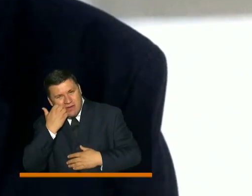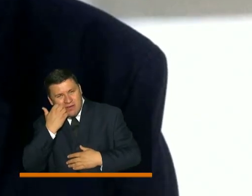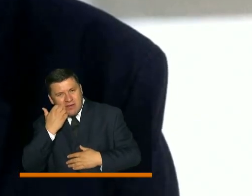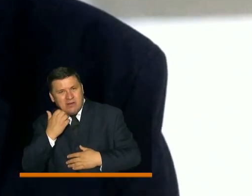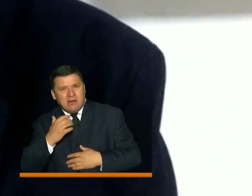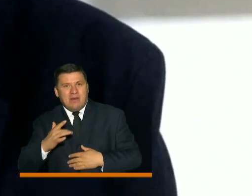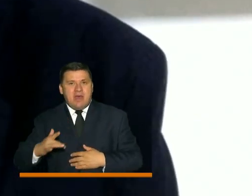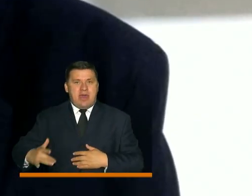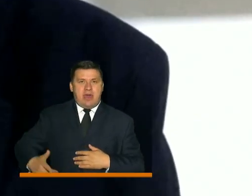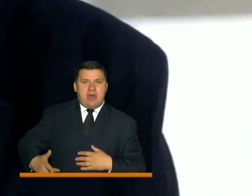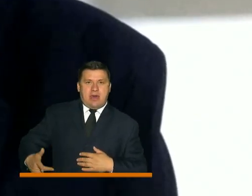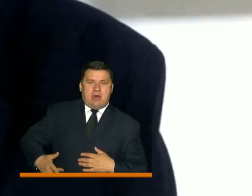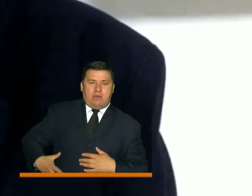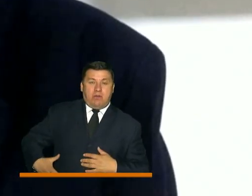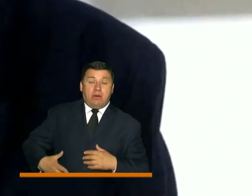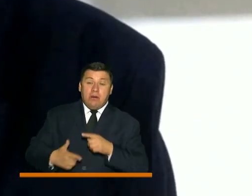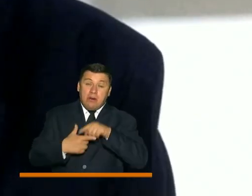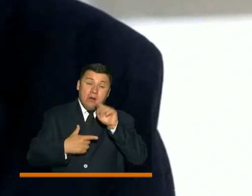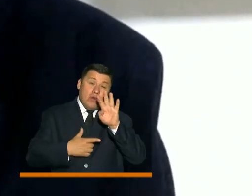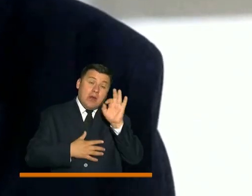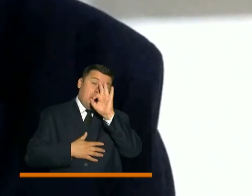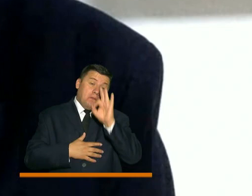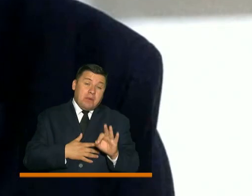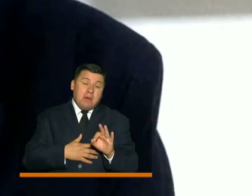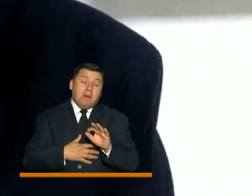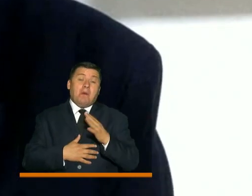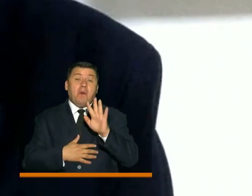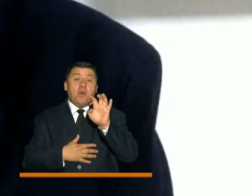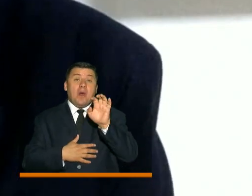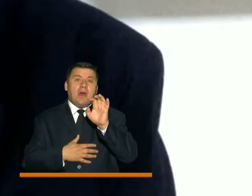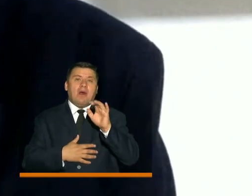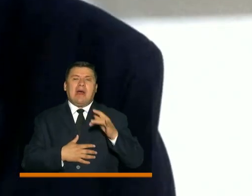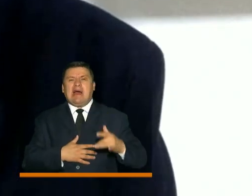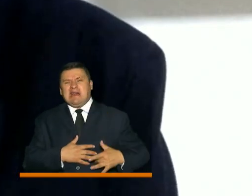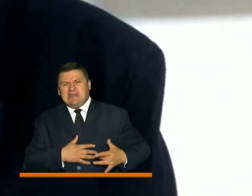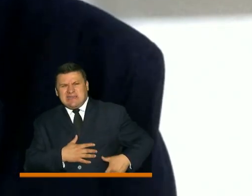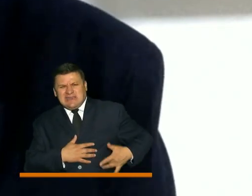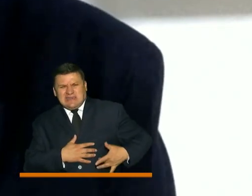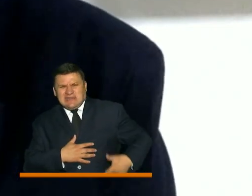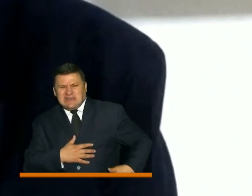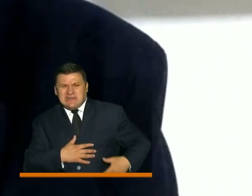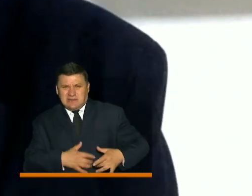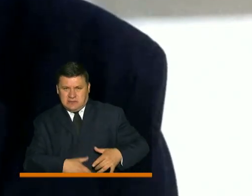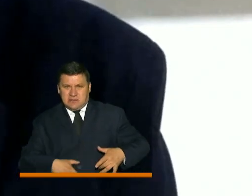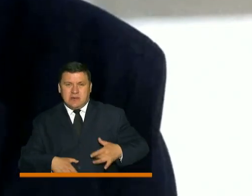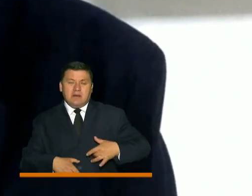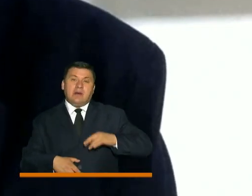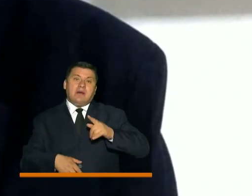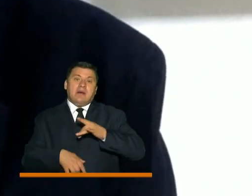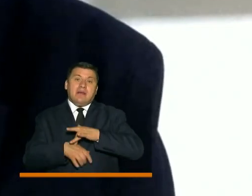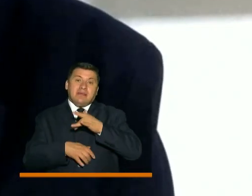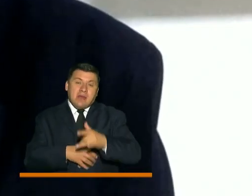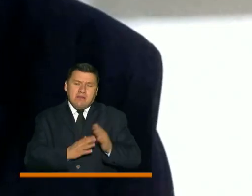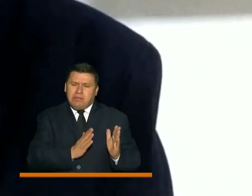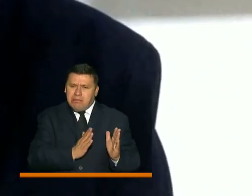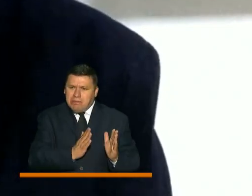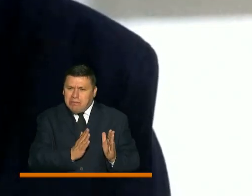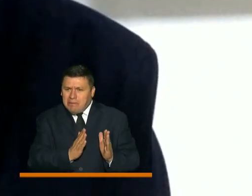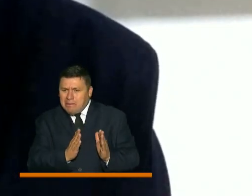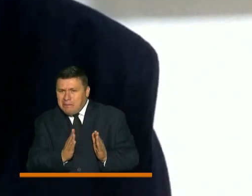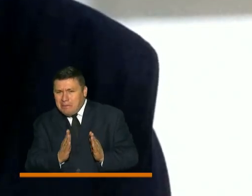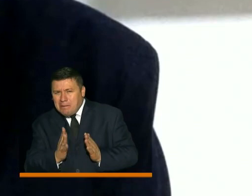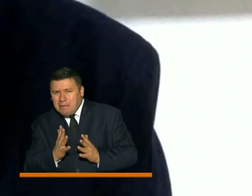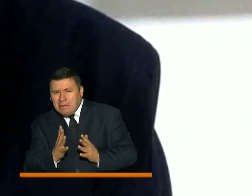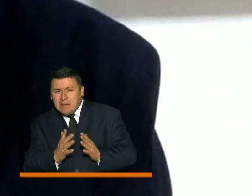el hígado. El 9% pueden desarrollar una falla renal. Y en las etapas tardías, que ya ocurre